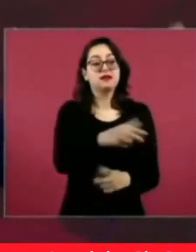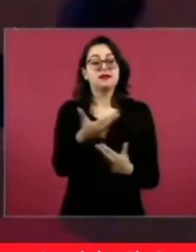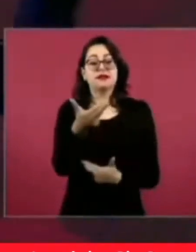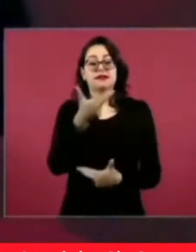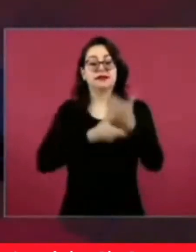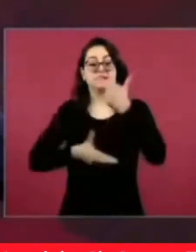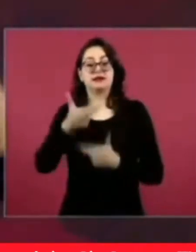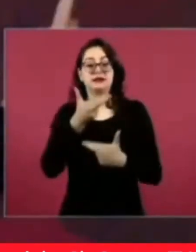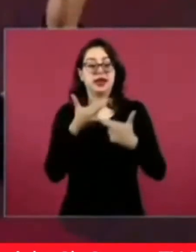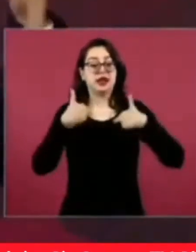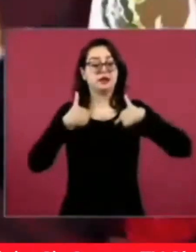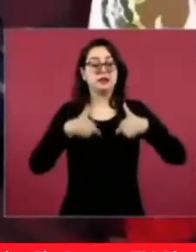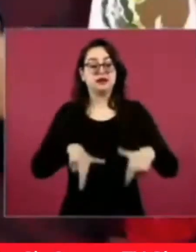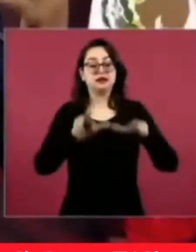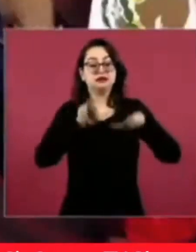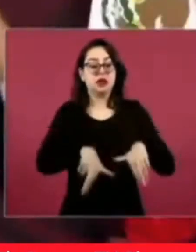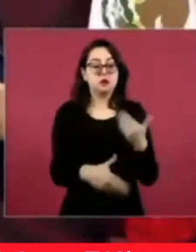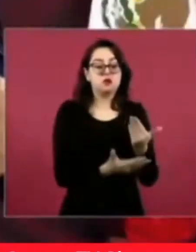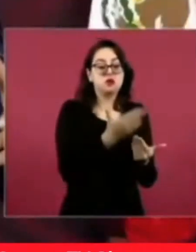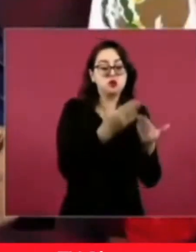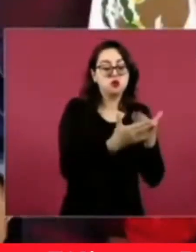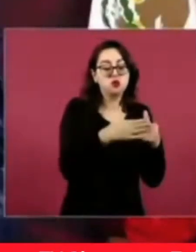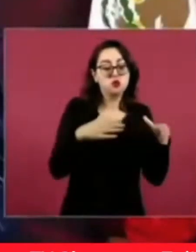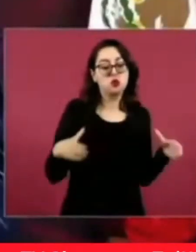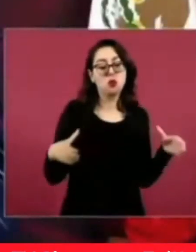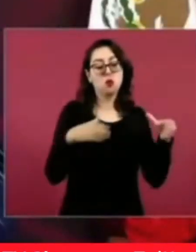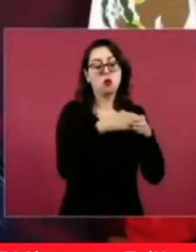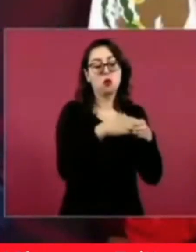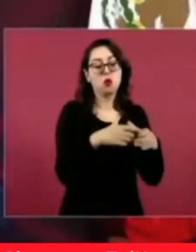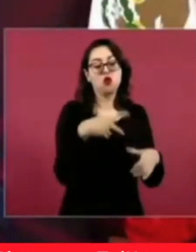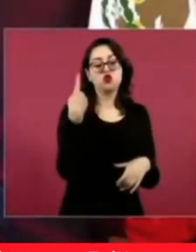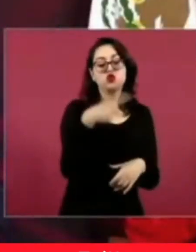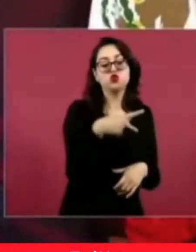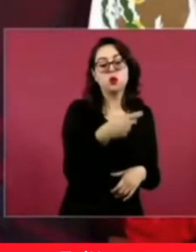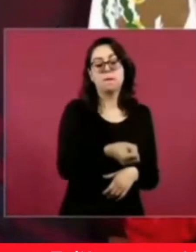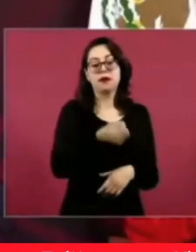que regresen por sus fueros.